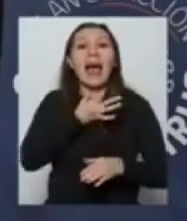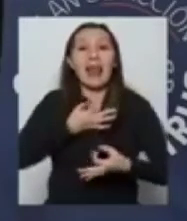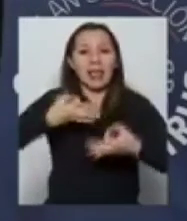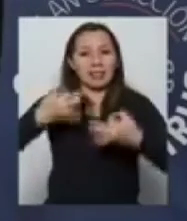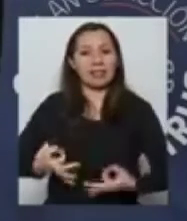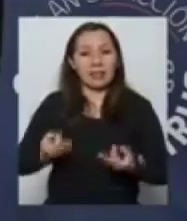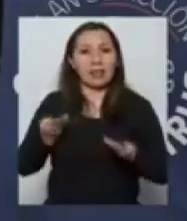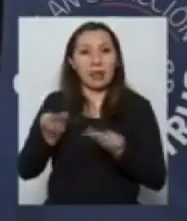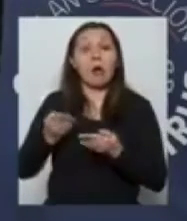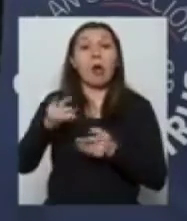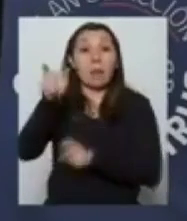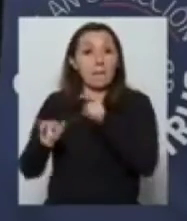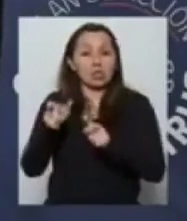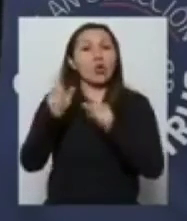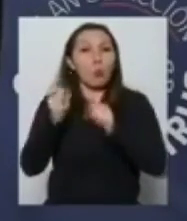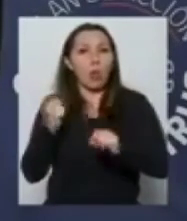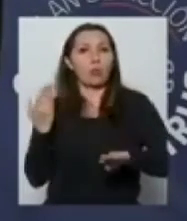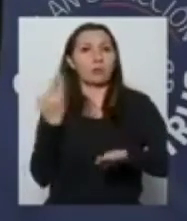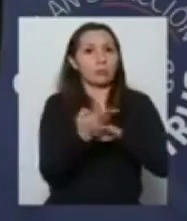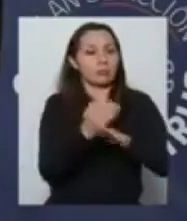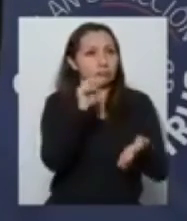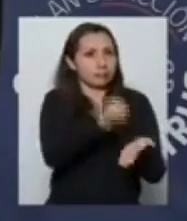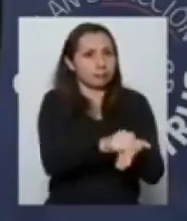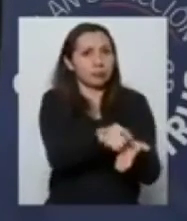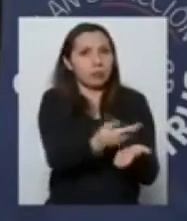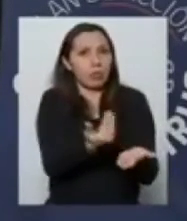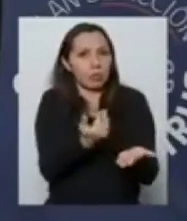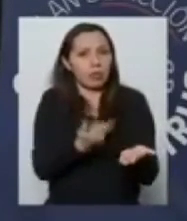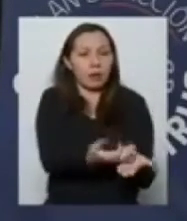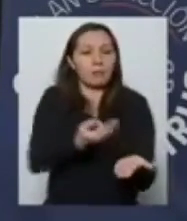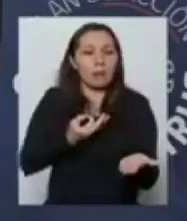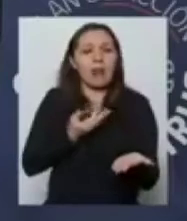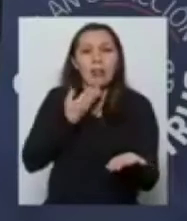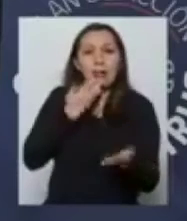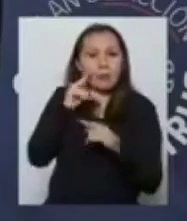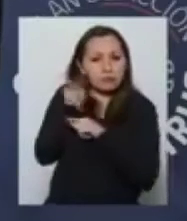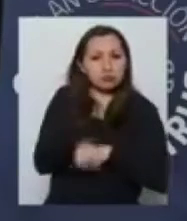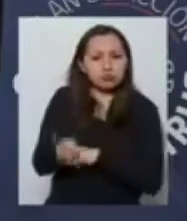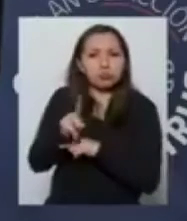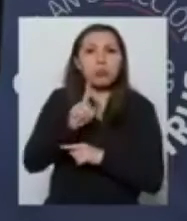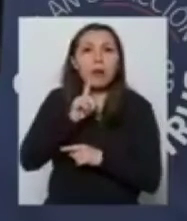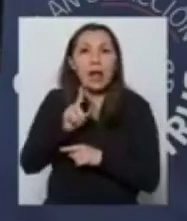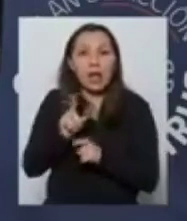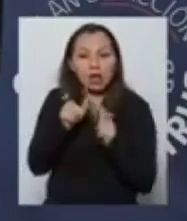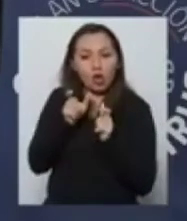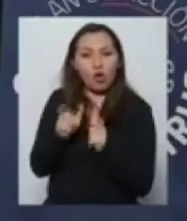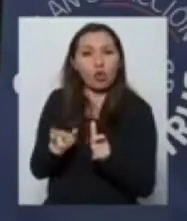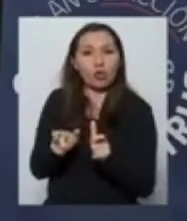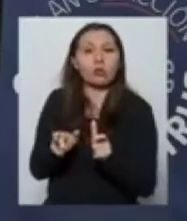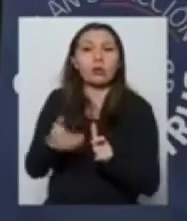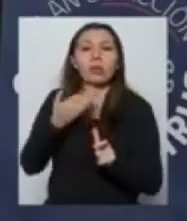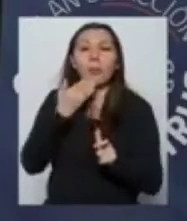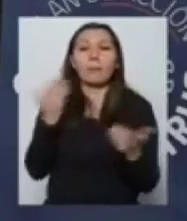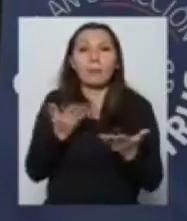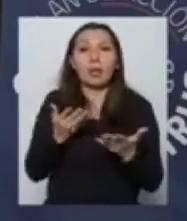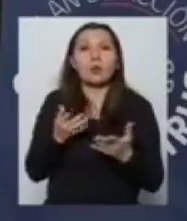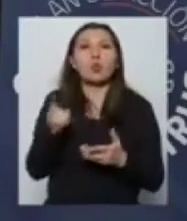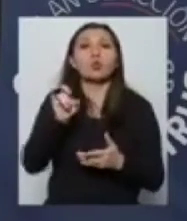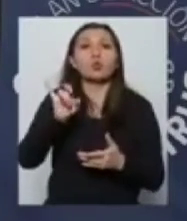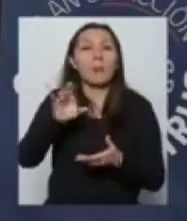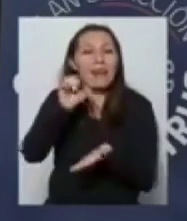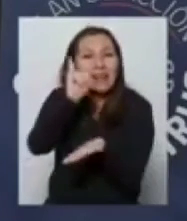garantías es exigible por la población, uno, y supervigilable, controlable por la